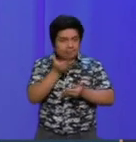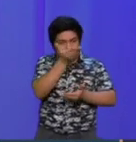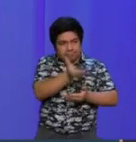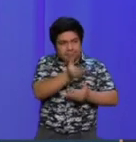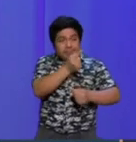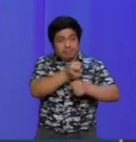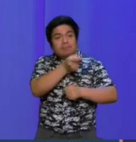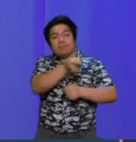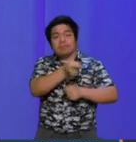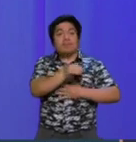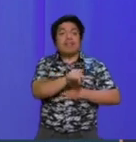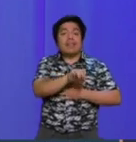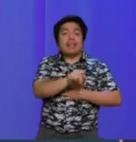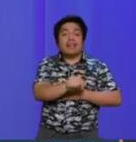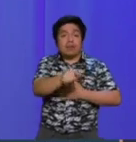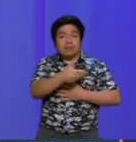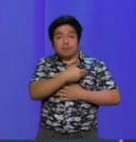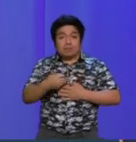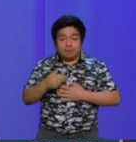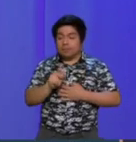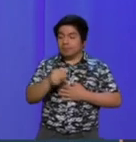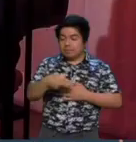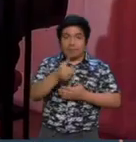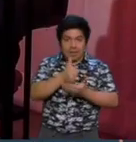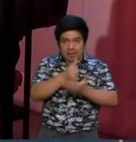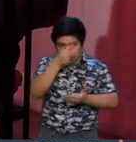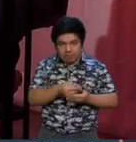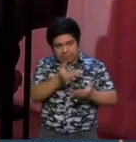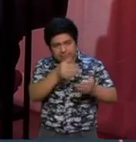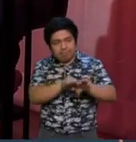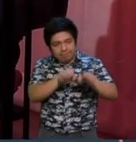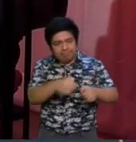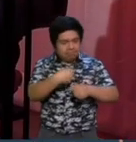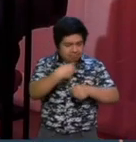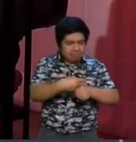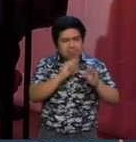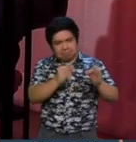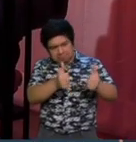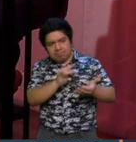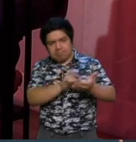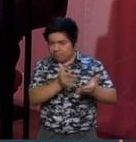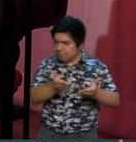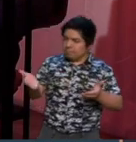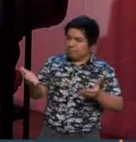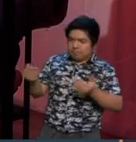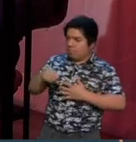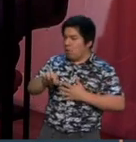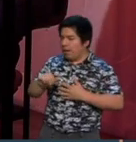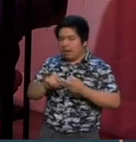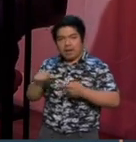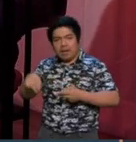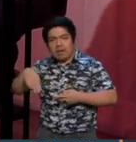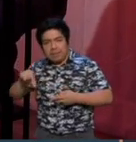primera instancia a Andrés Ataide, presidente del PAN en la Ciudad de México. ¿Cómo estás, Andrés? Muchas gracias por la invitación. Igualmente saludar a mis pares de Morena y de Movimiento